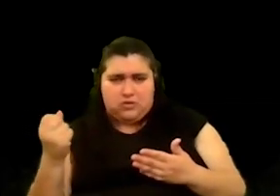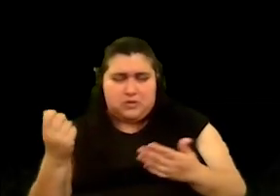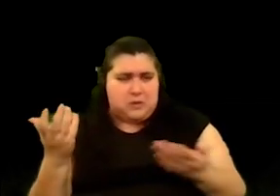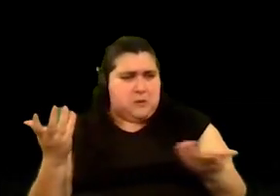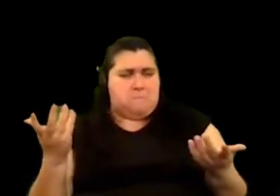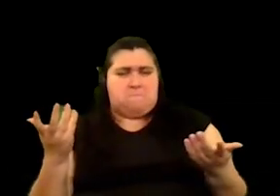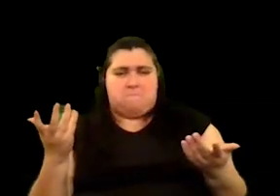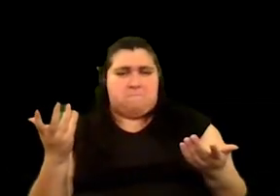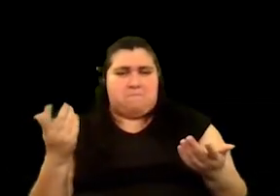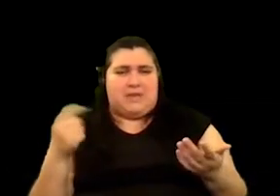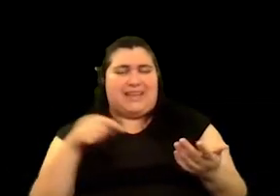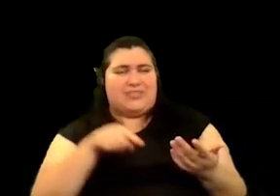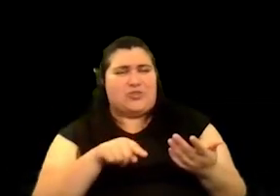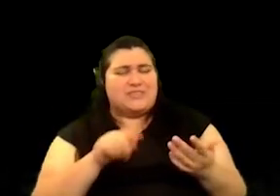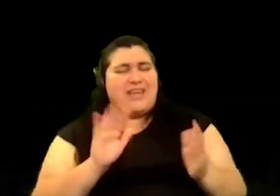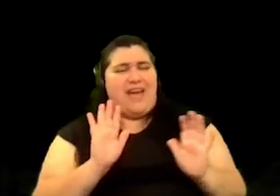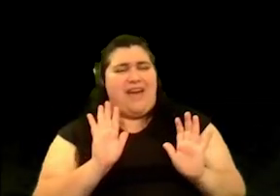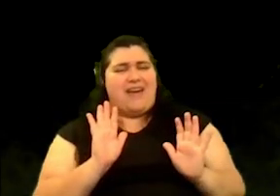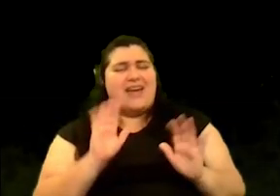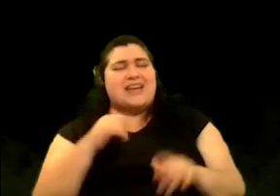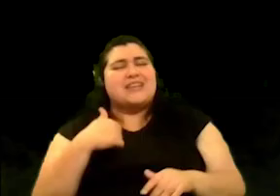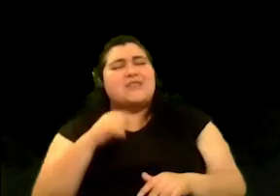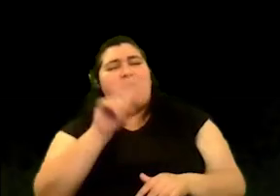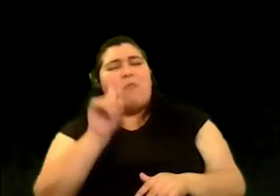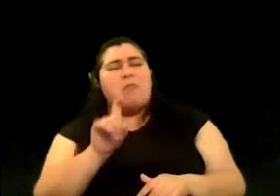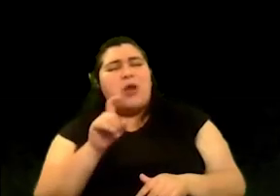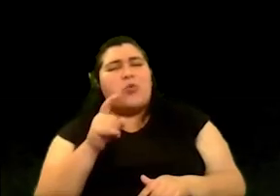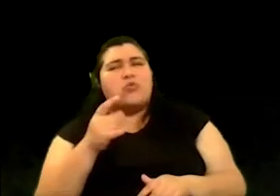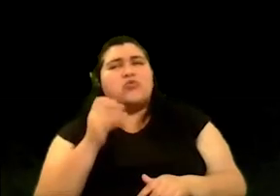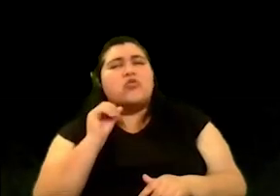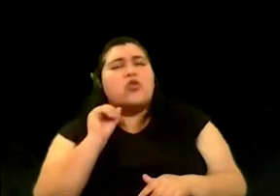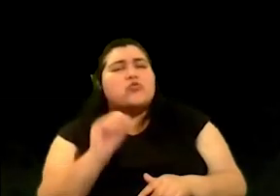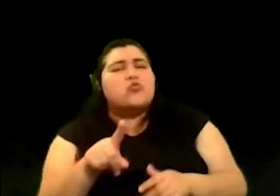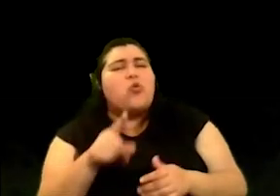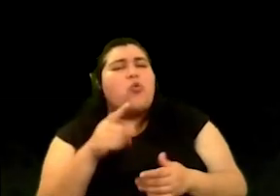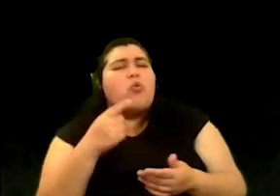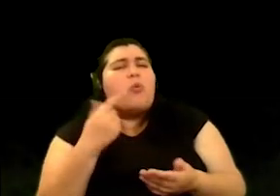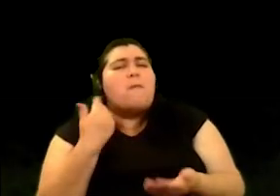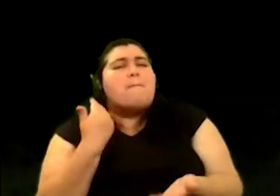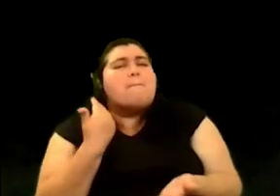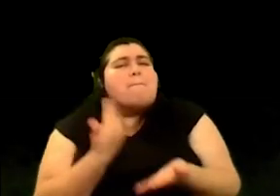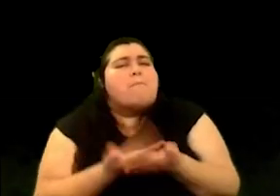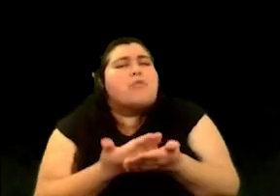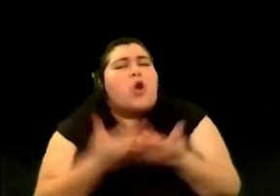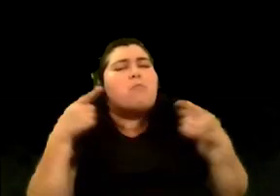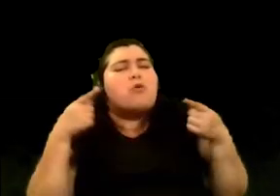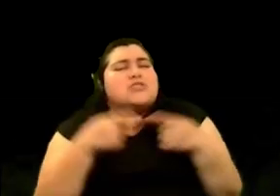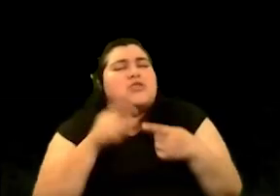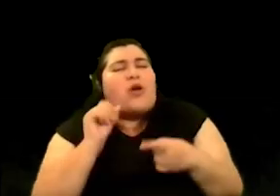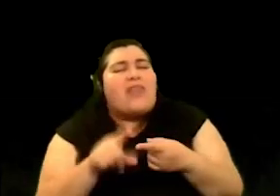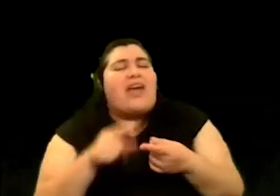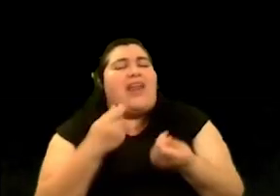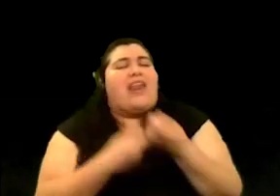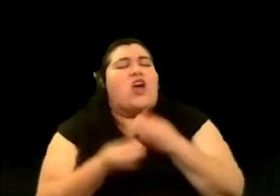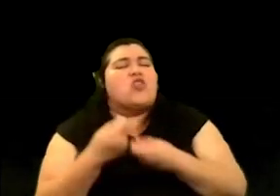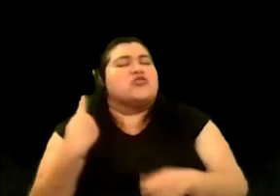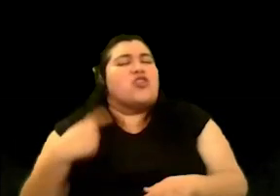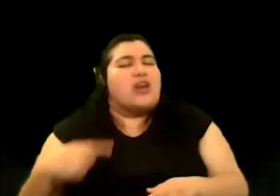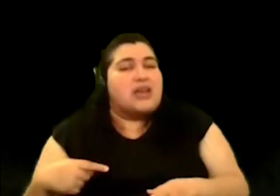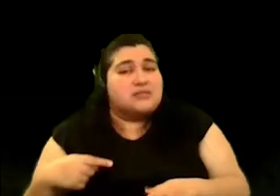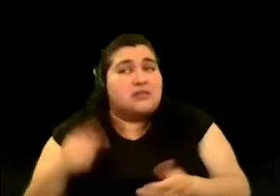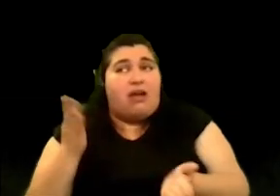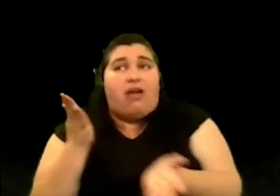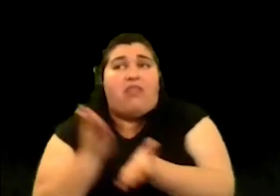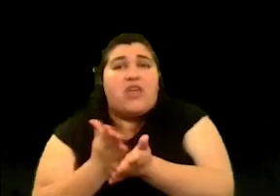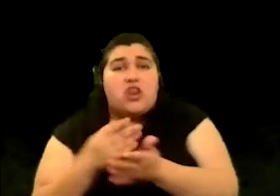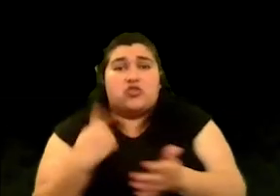¿no? Entonces, claro, si la pregunta debía haber sido, ¿cuál es tu propósito de negocios? Pero claro, nuestro derecho interno tiene una cláusula de propósito